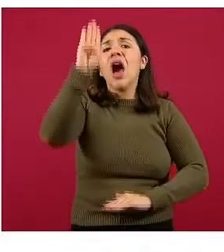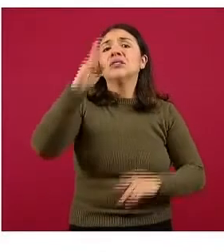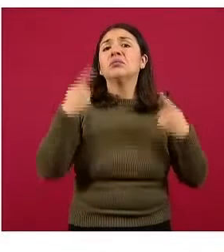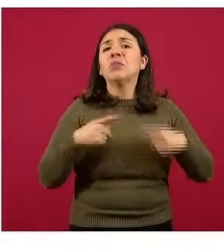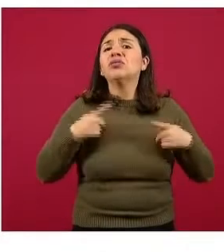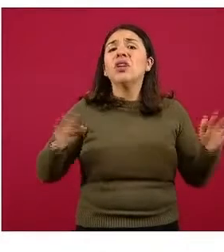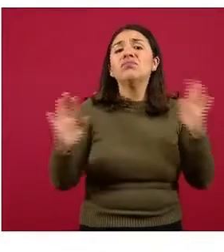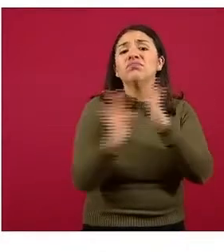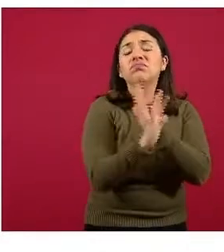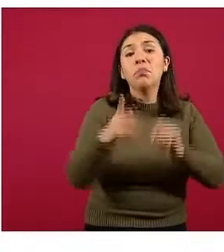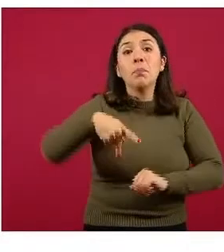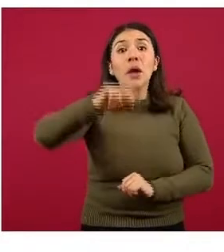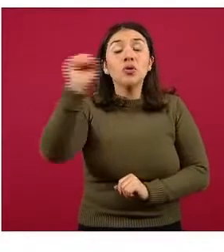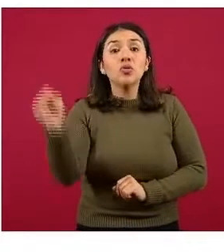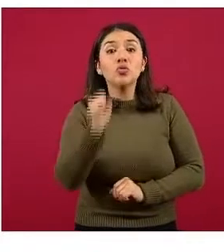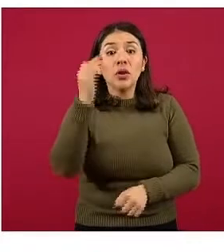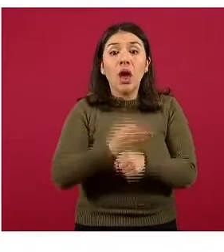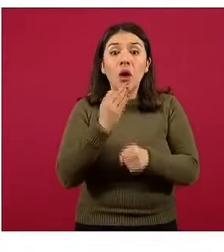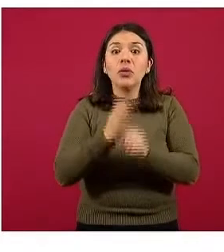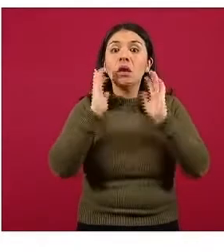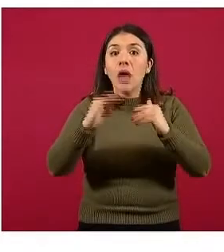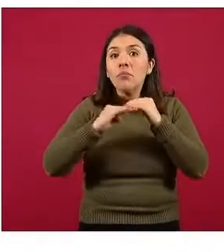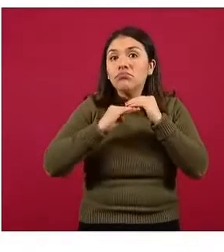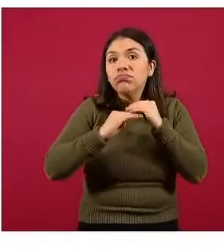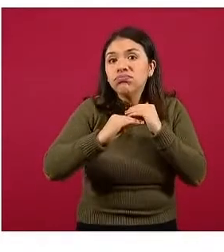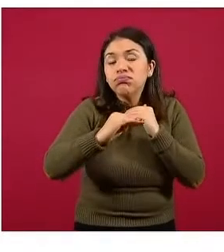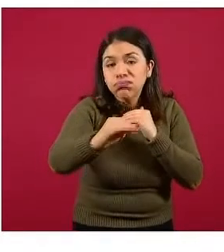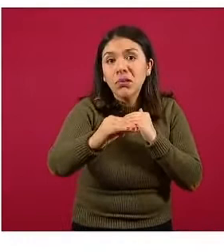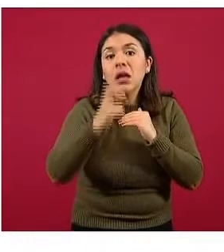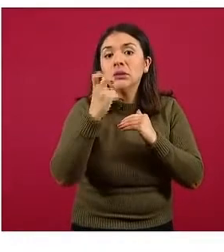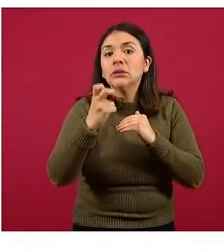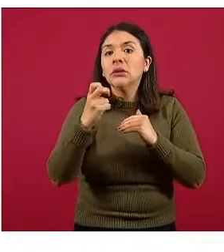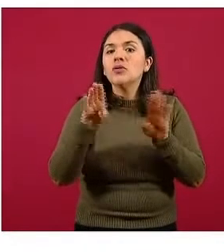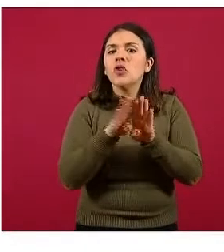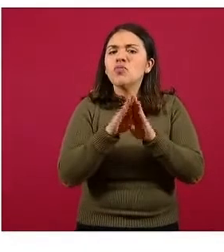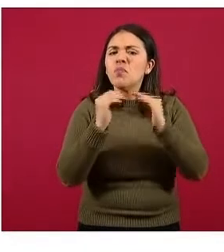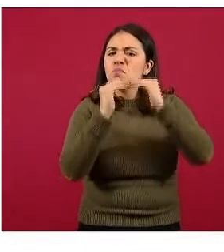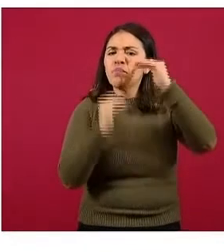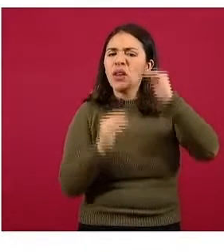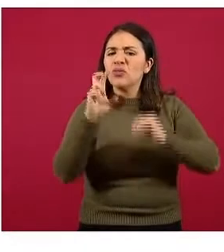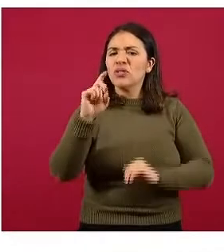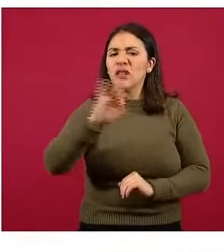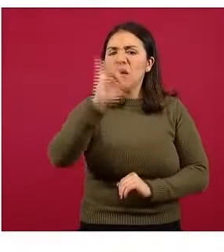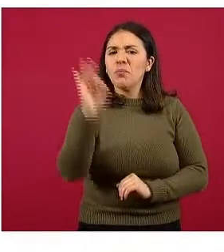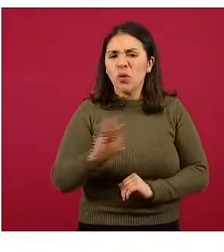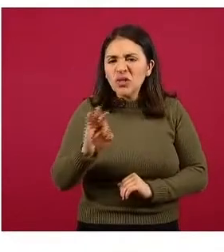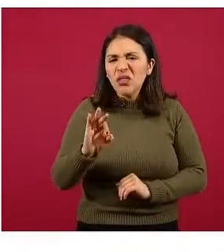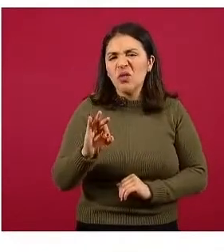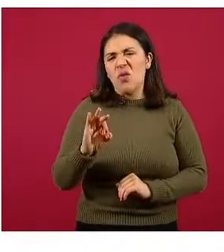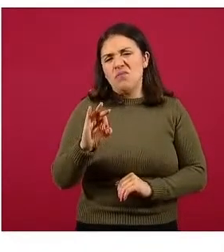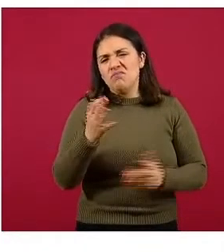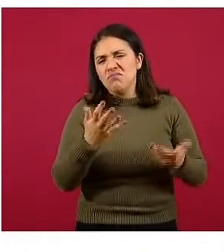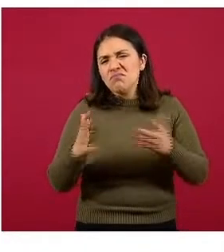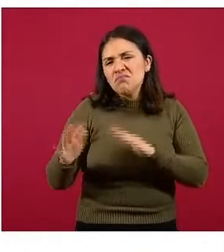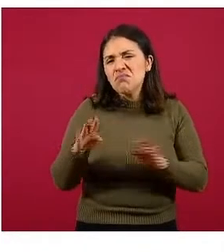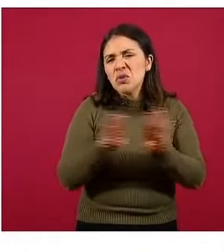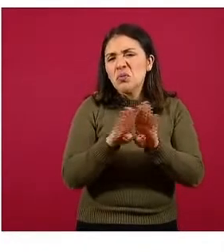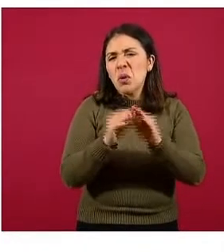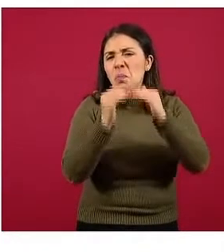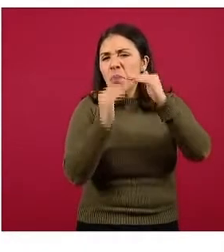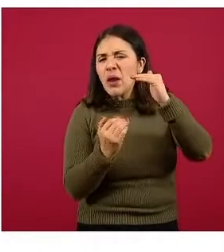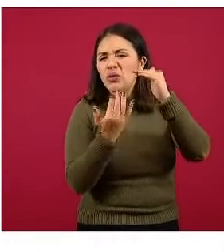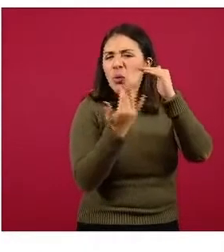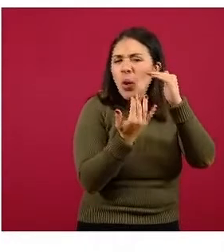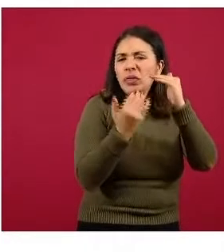movilidad y afortunadamente ha llegado a estancarse al menos en menos 30%, entre menos 50 y